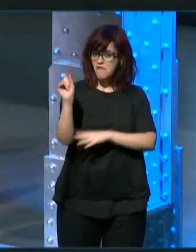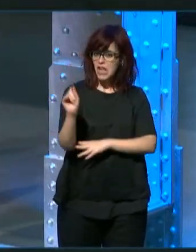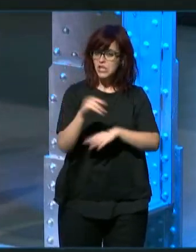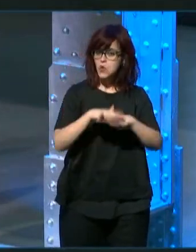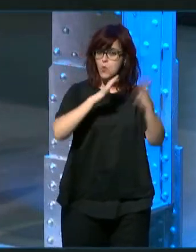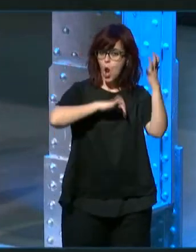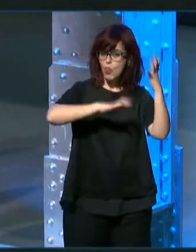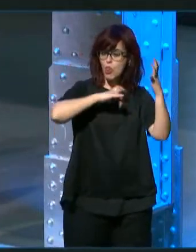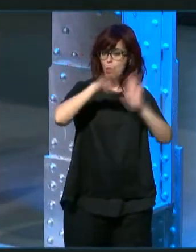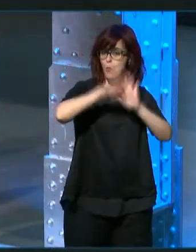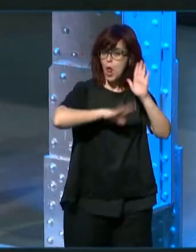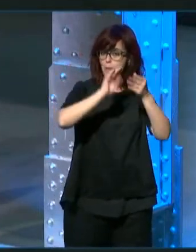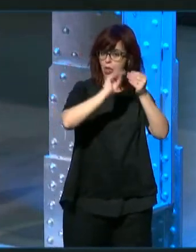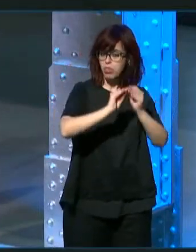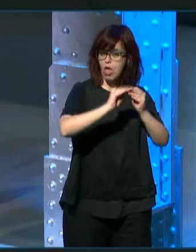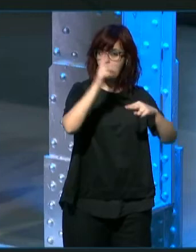programa de